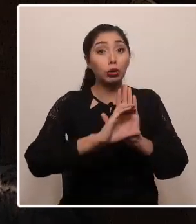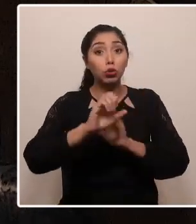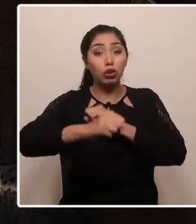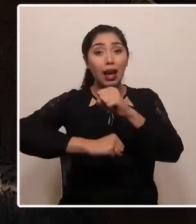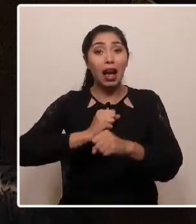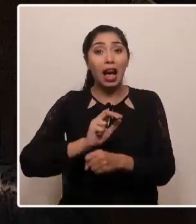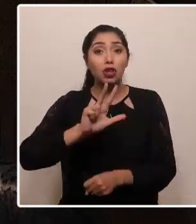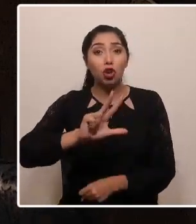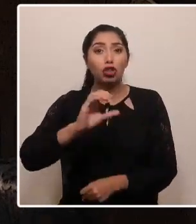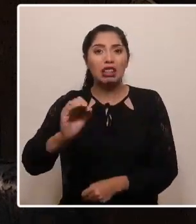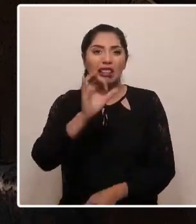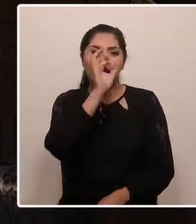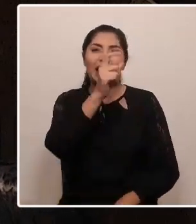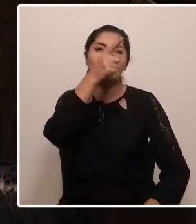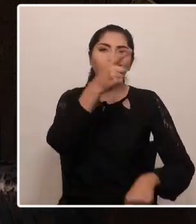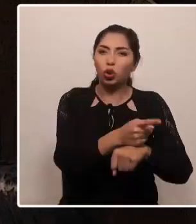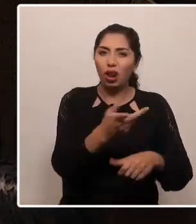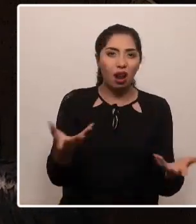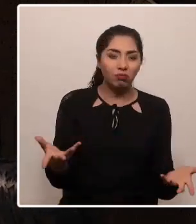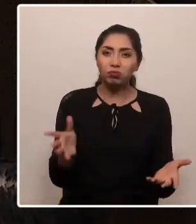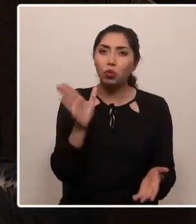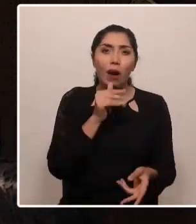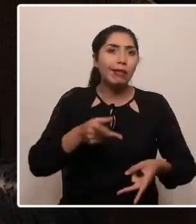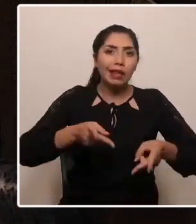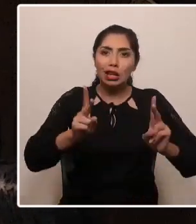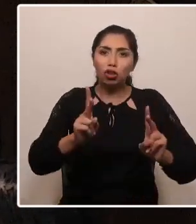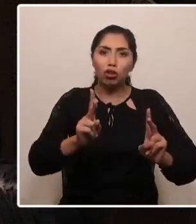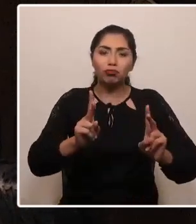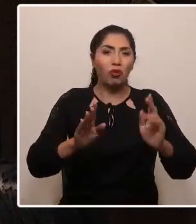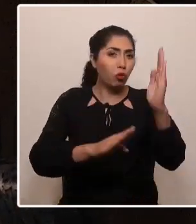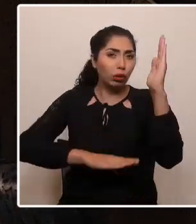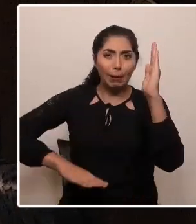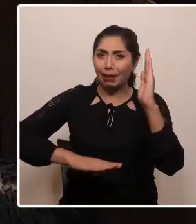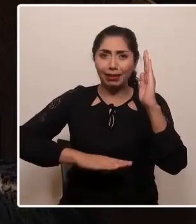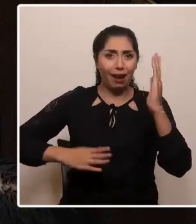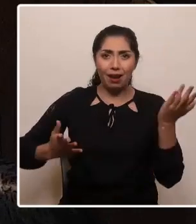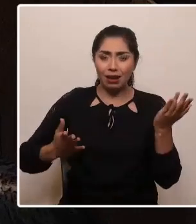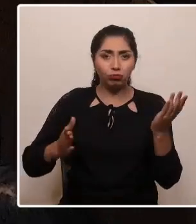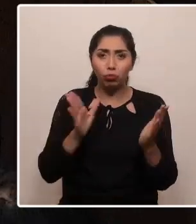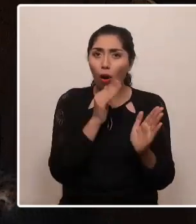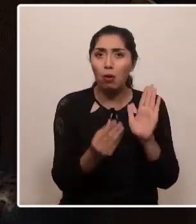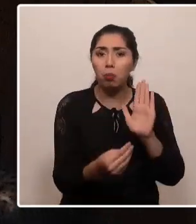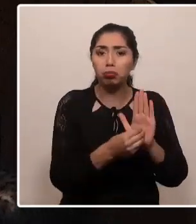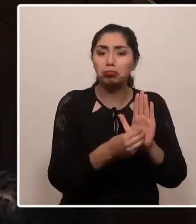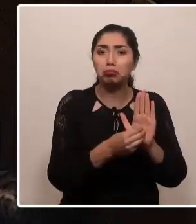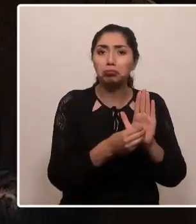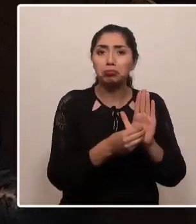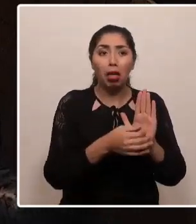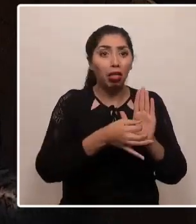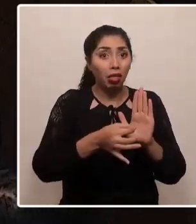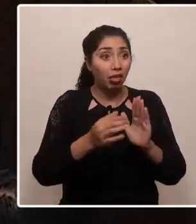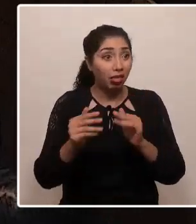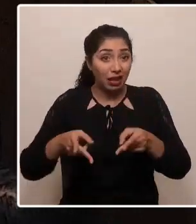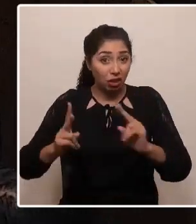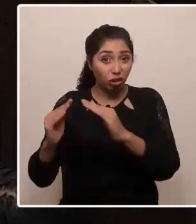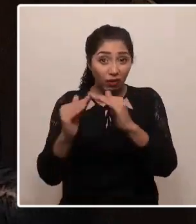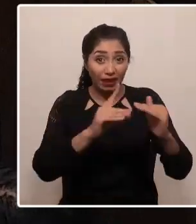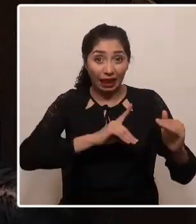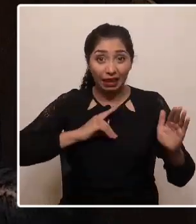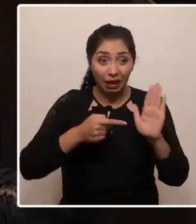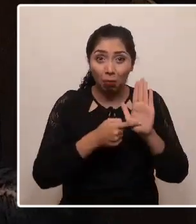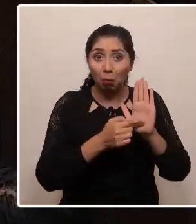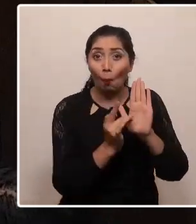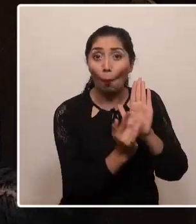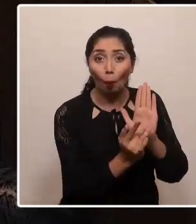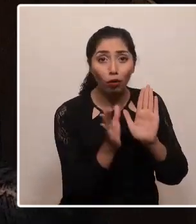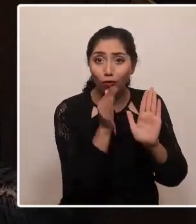anacrónica, dictatorial, carente de derechos fundamentales básicos, simplemente no mencionó el derecho a la vivienda digna y adecuada. Este derecho no